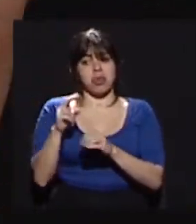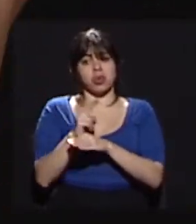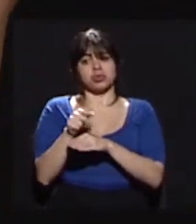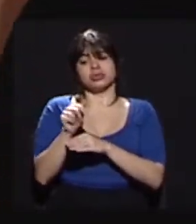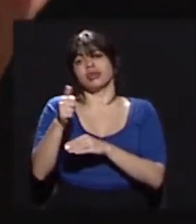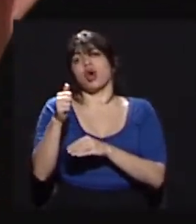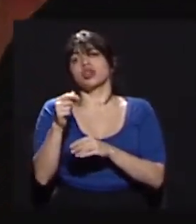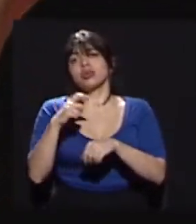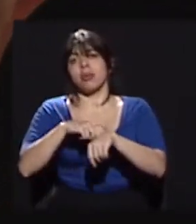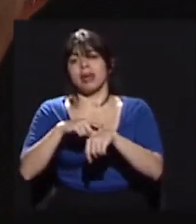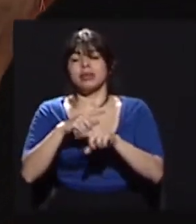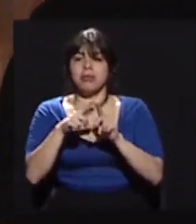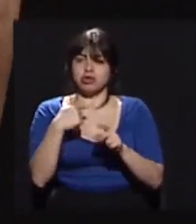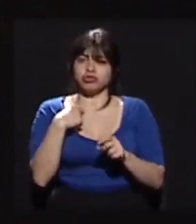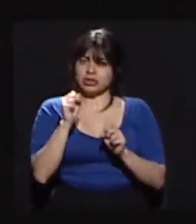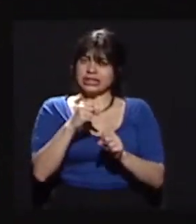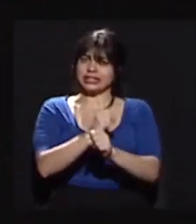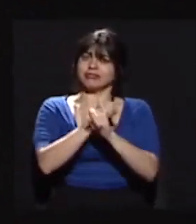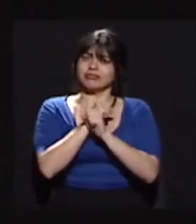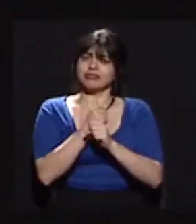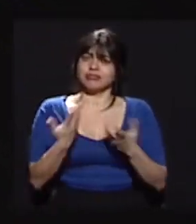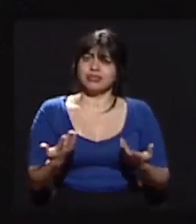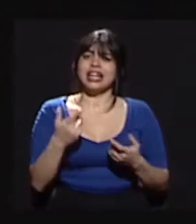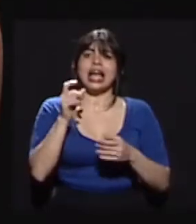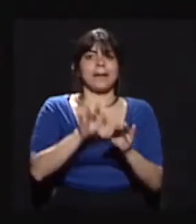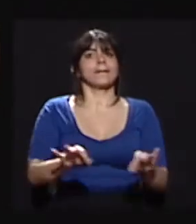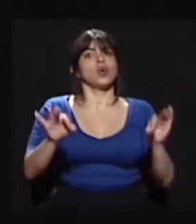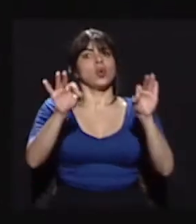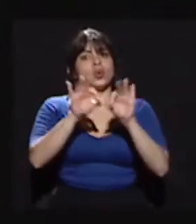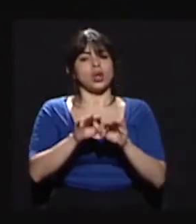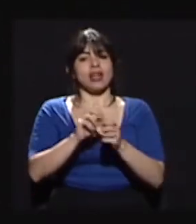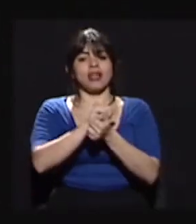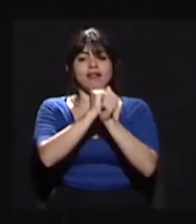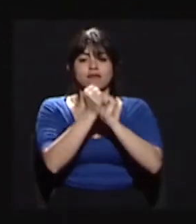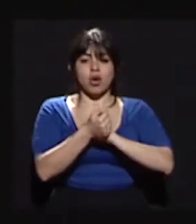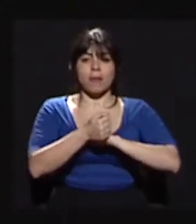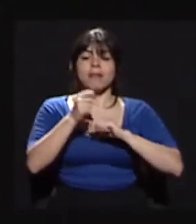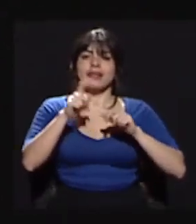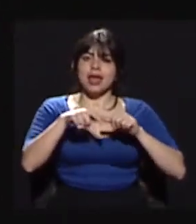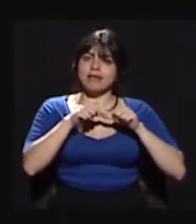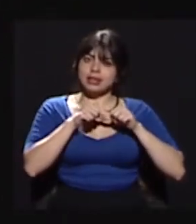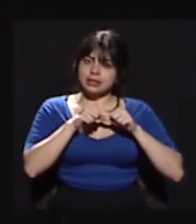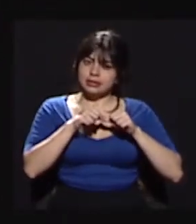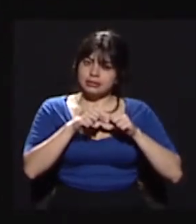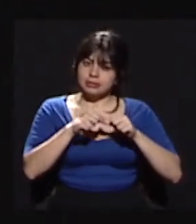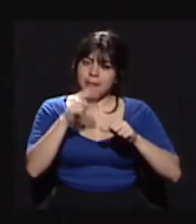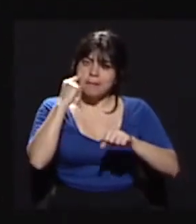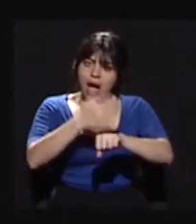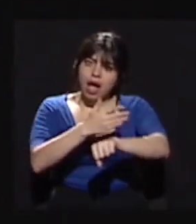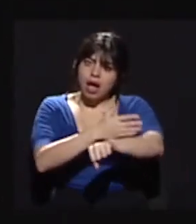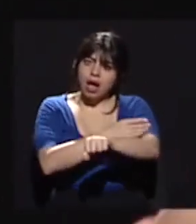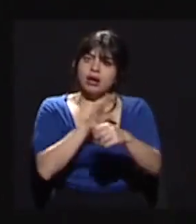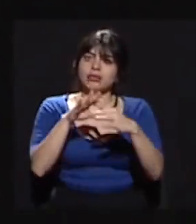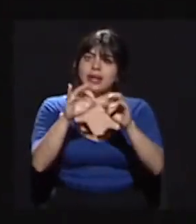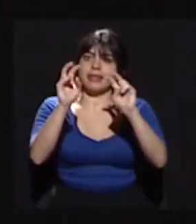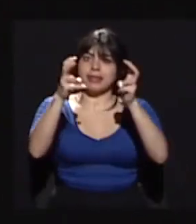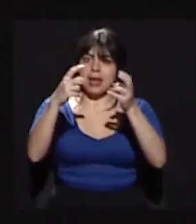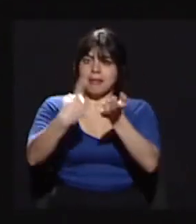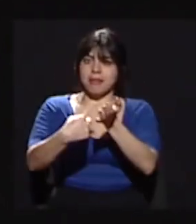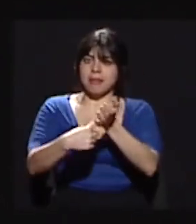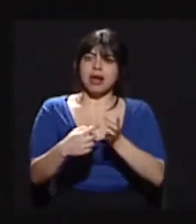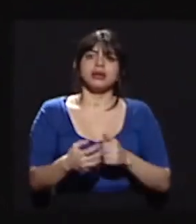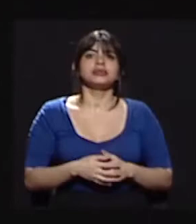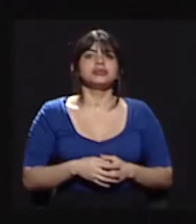otras condiciones lo hice porque sí estoy convencido de que era muy importante que la reforma continuará vigente de manera tal que avanzaremos en ese debate